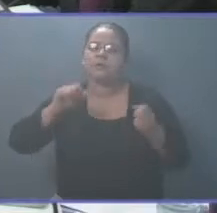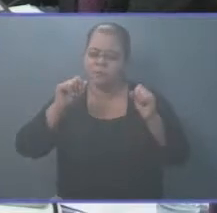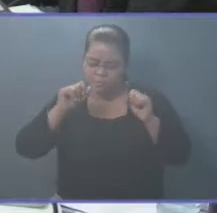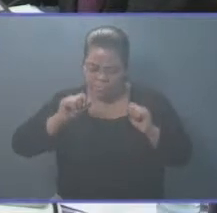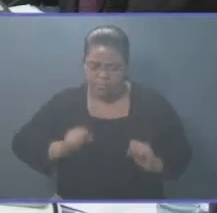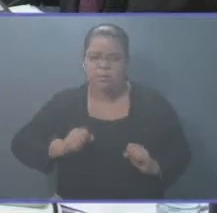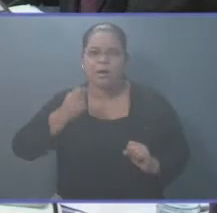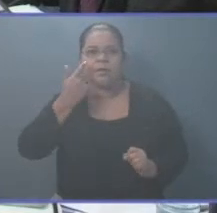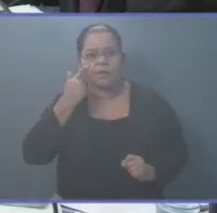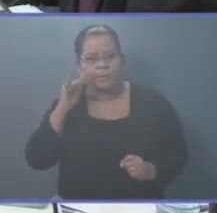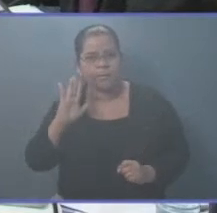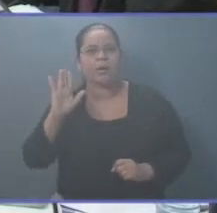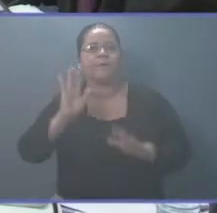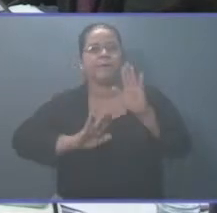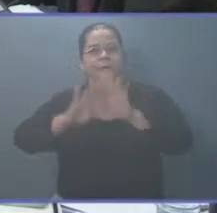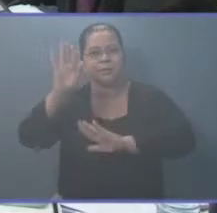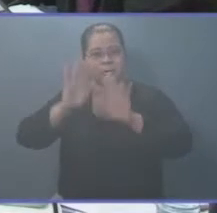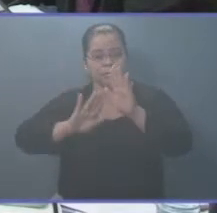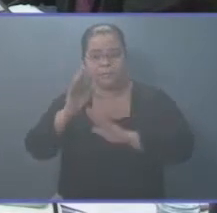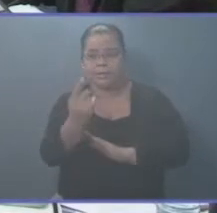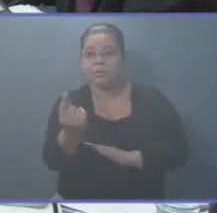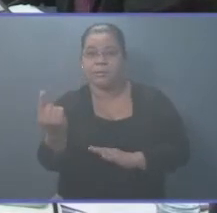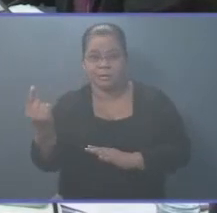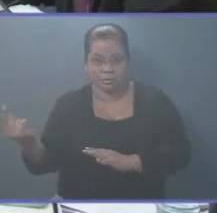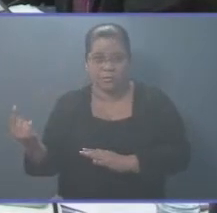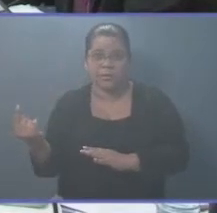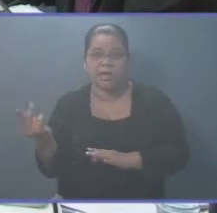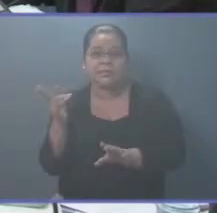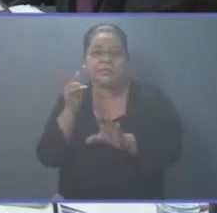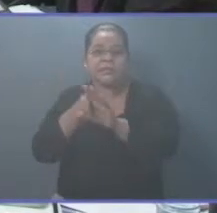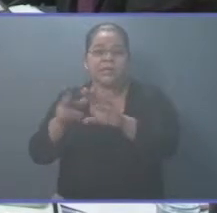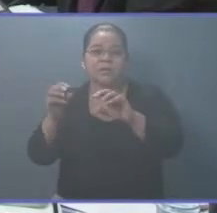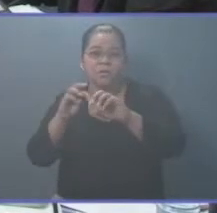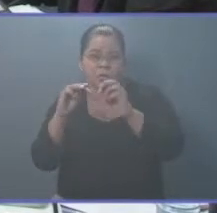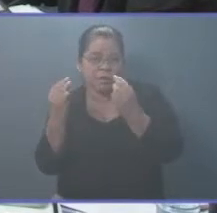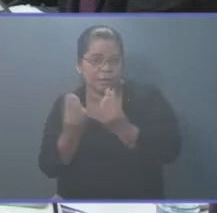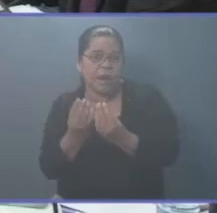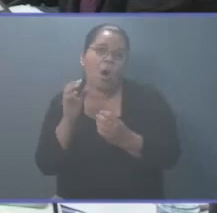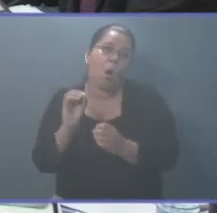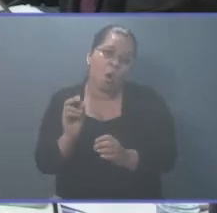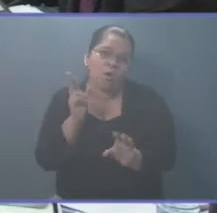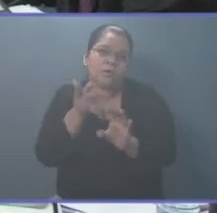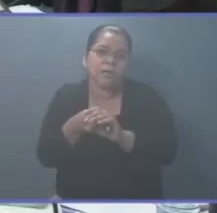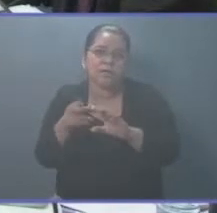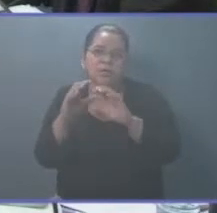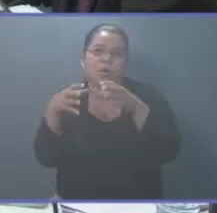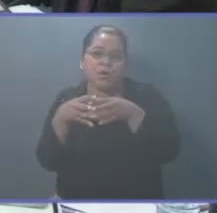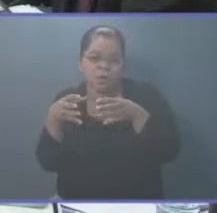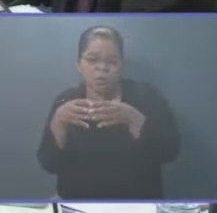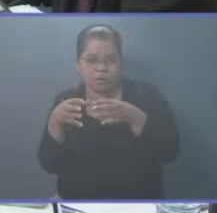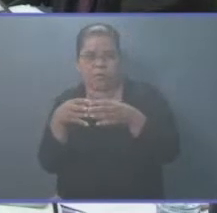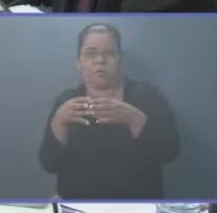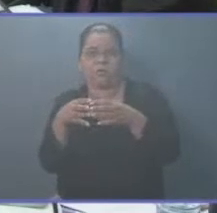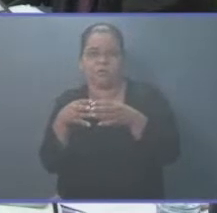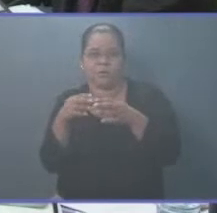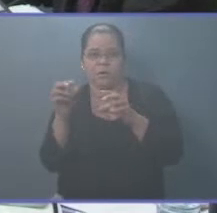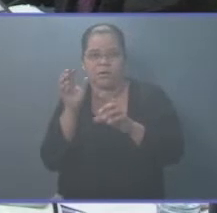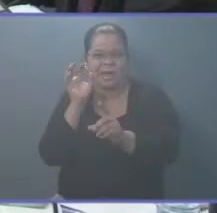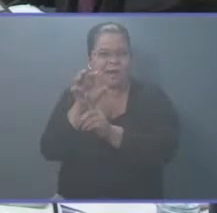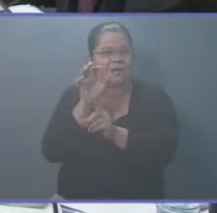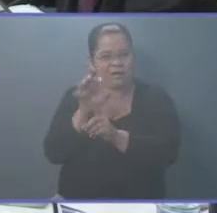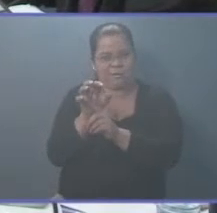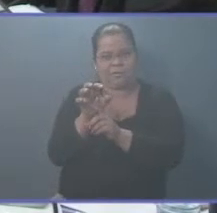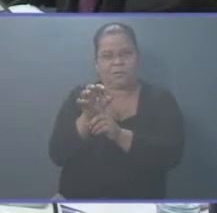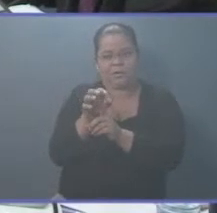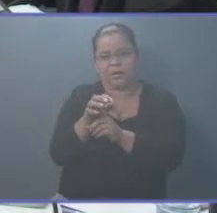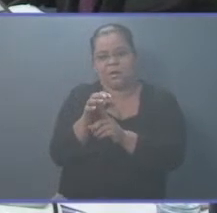estructuras delincuenciales también. Esta disposición similares ya se contemplan en otras leyes especiales. El